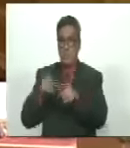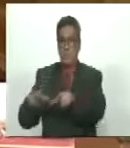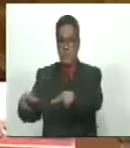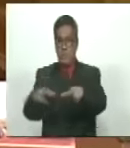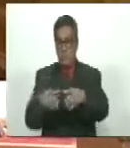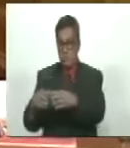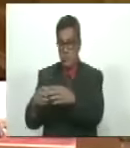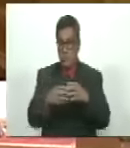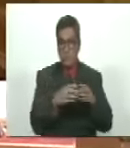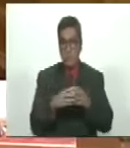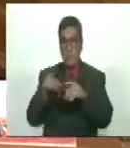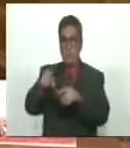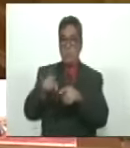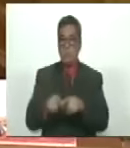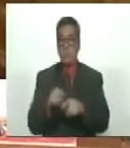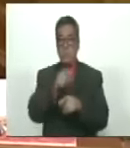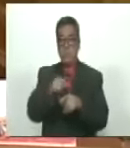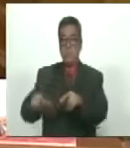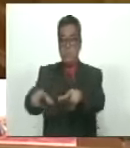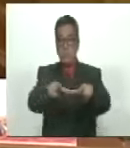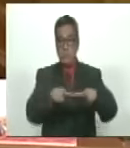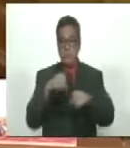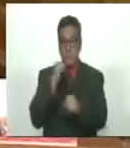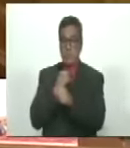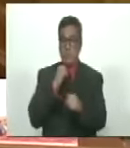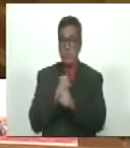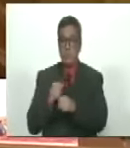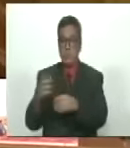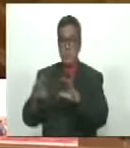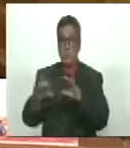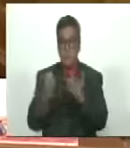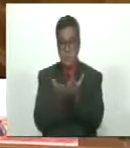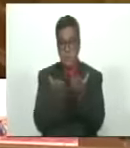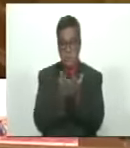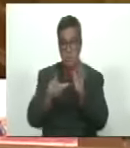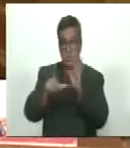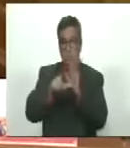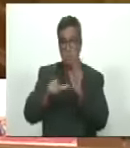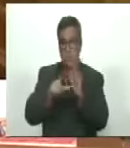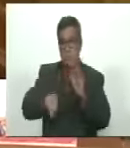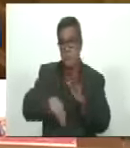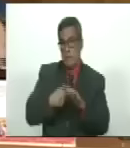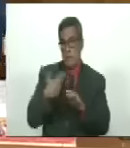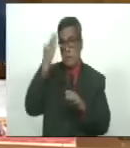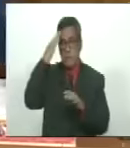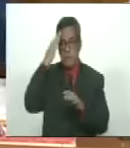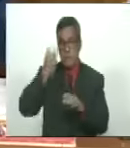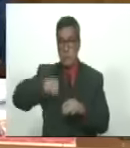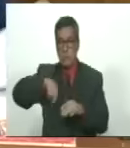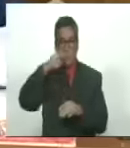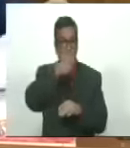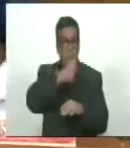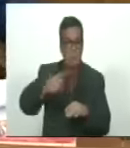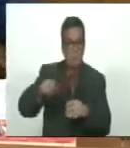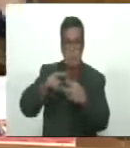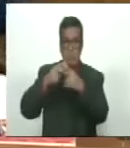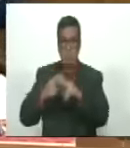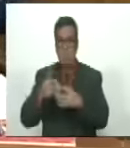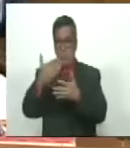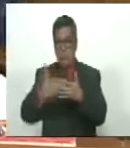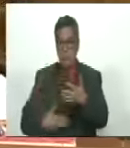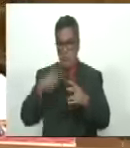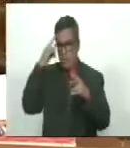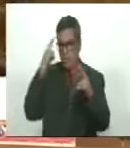territorio, a cada comuna, a cada espacio de trabajo, a cada escuela, a cada liceo, que se empodere nuestro pueblo de este instrumento, que